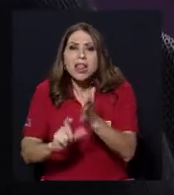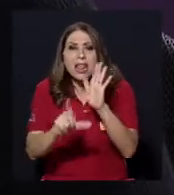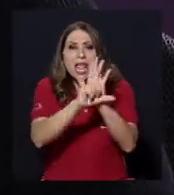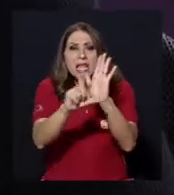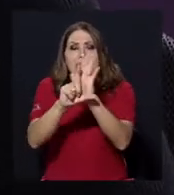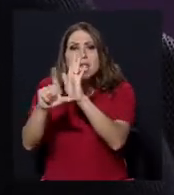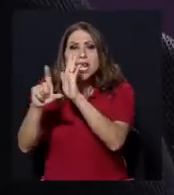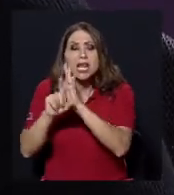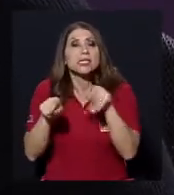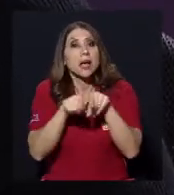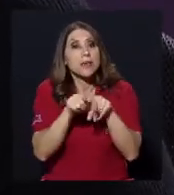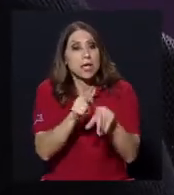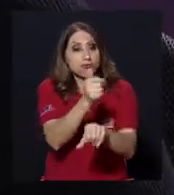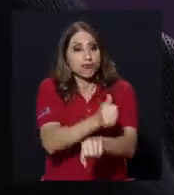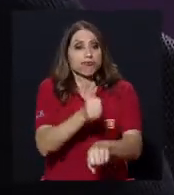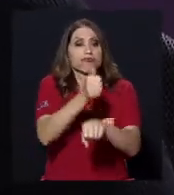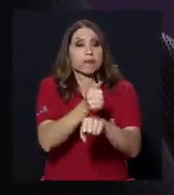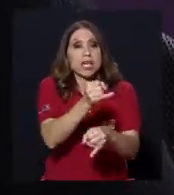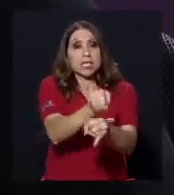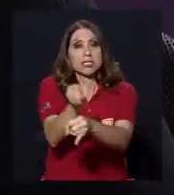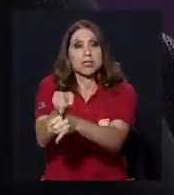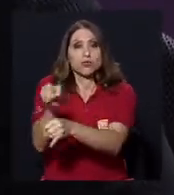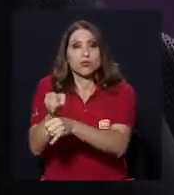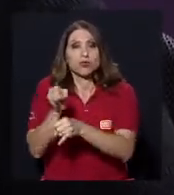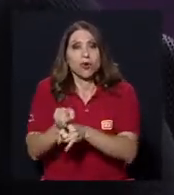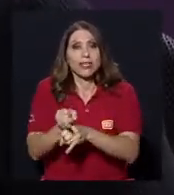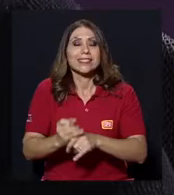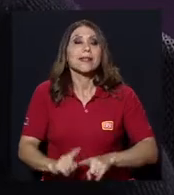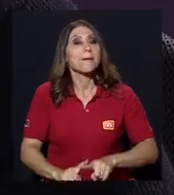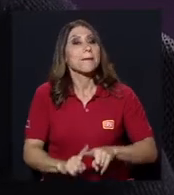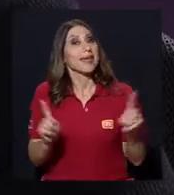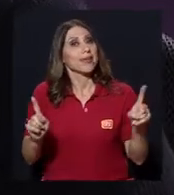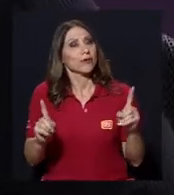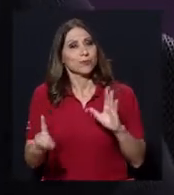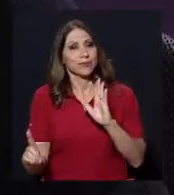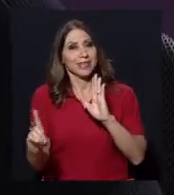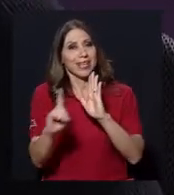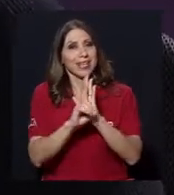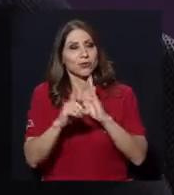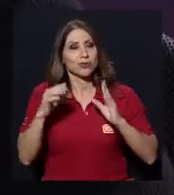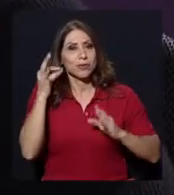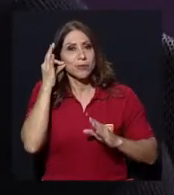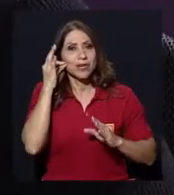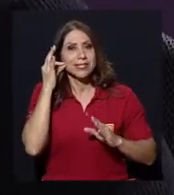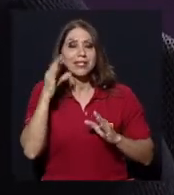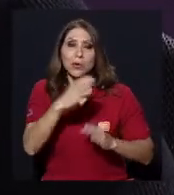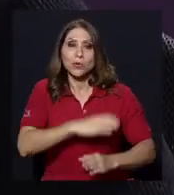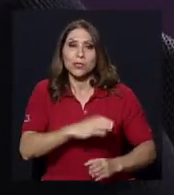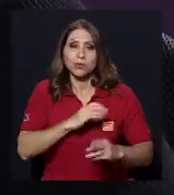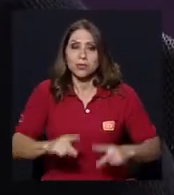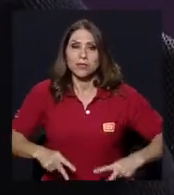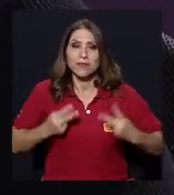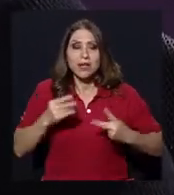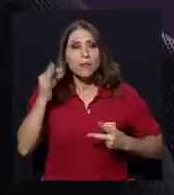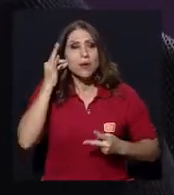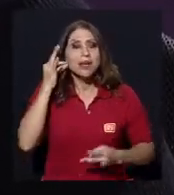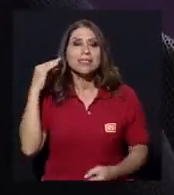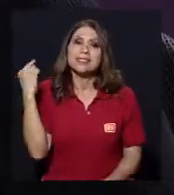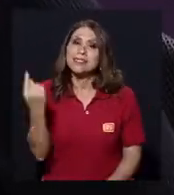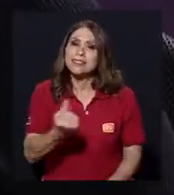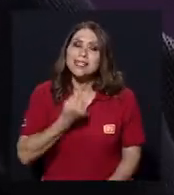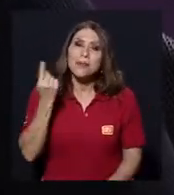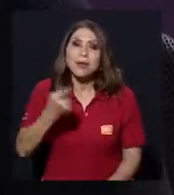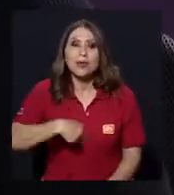pero también hay que reconocer que en el terreno de los derechos de las mujeres, de las condiciones de vida de las mujeres, siempre vamos un